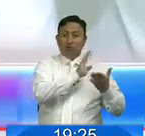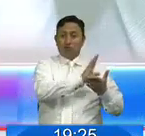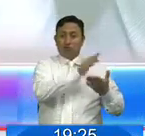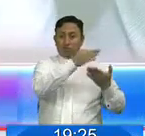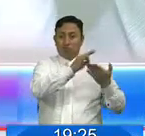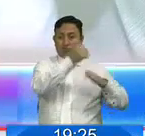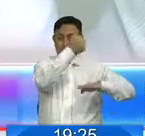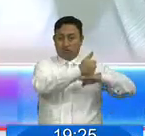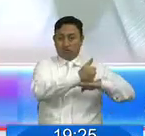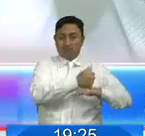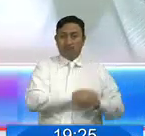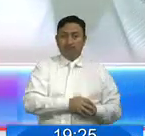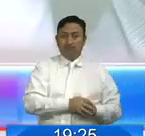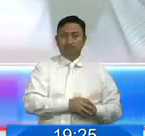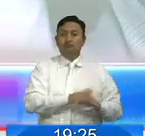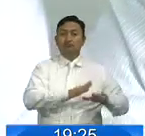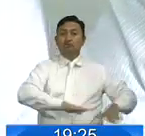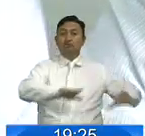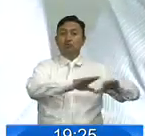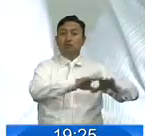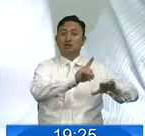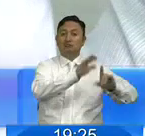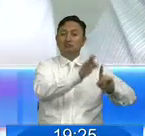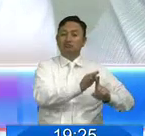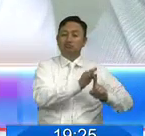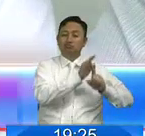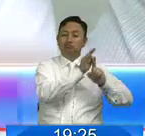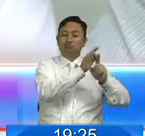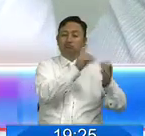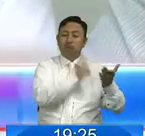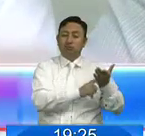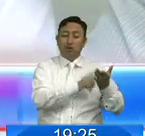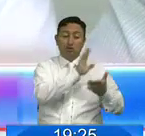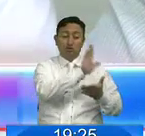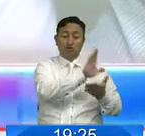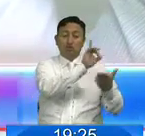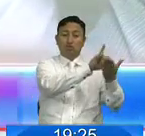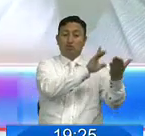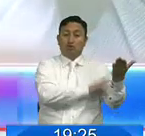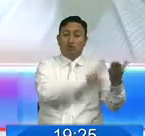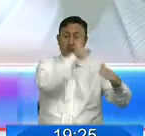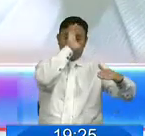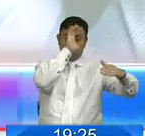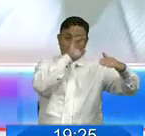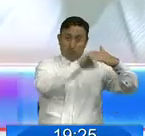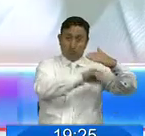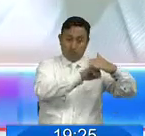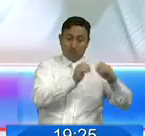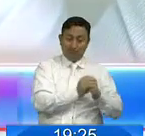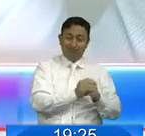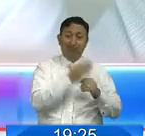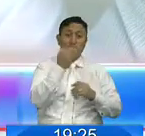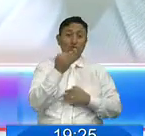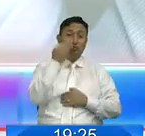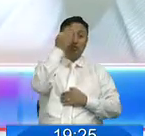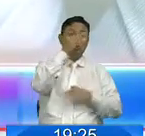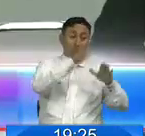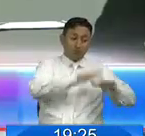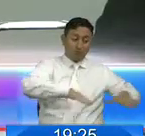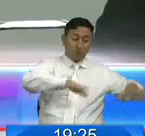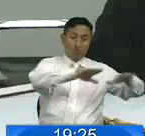Que en esta zona se debe hacer un examen especial de ese gran proyecto minero que en el futuro afectaría todo ese